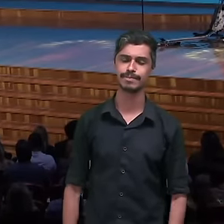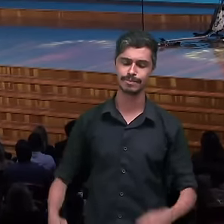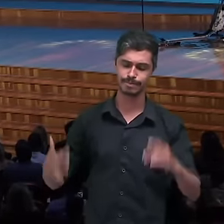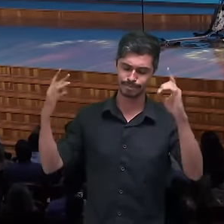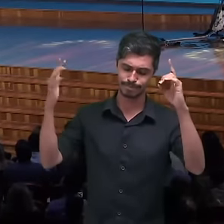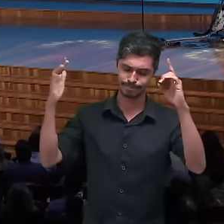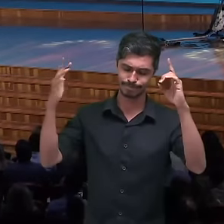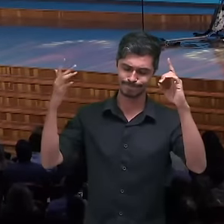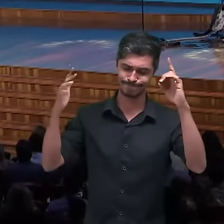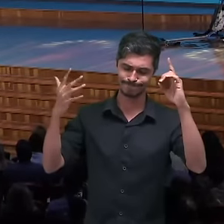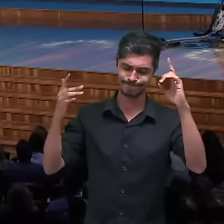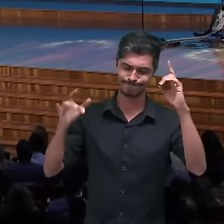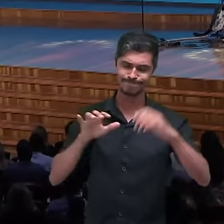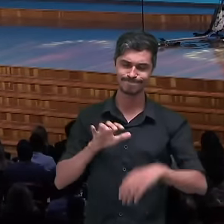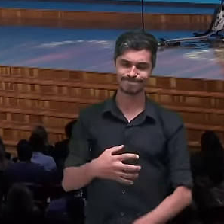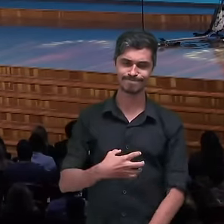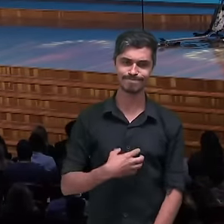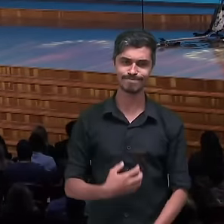Inteligente.